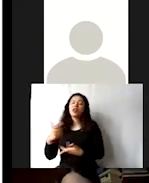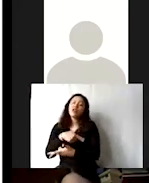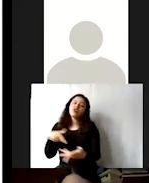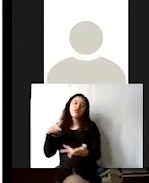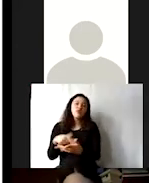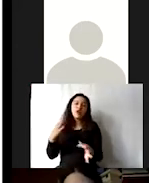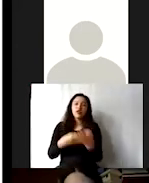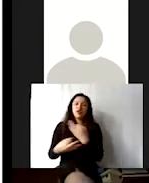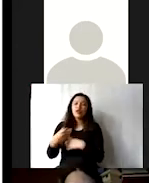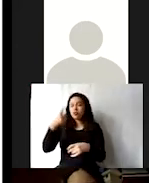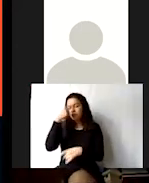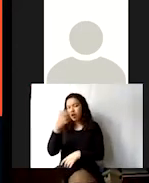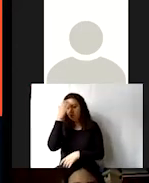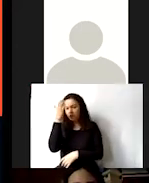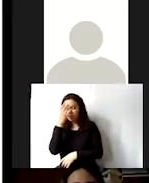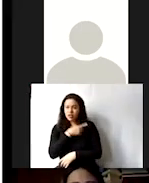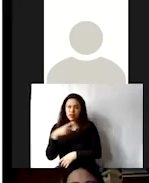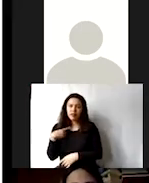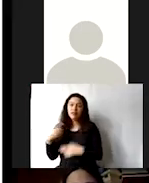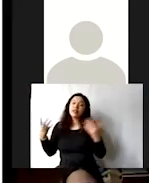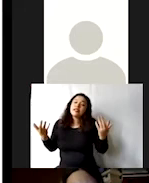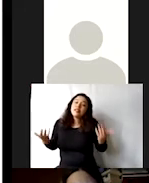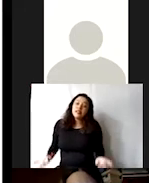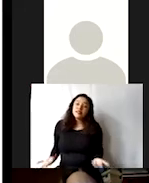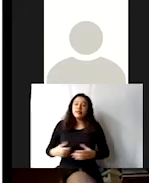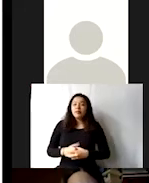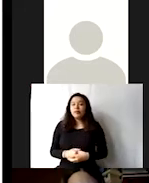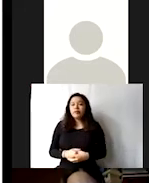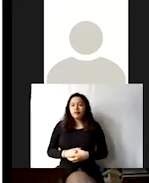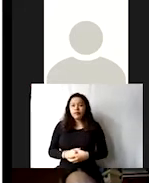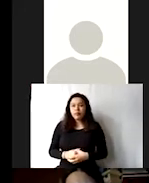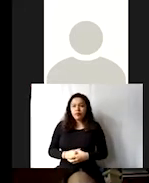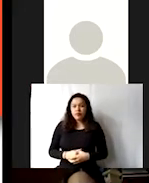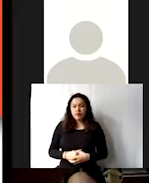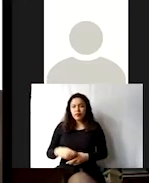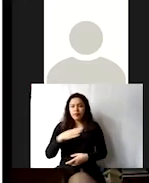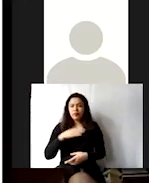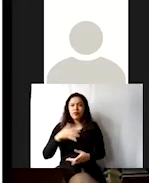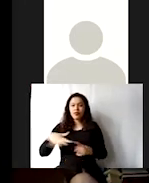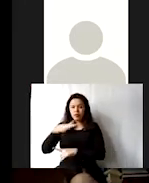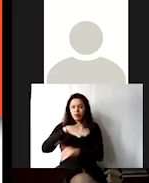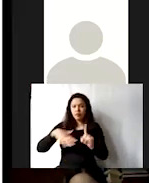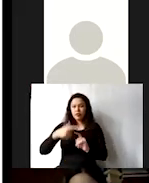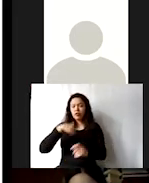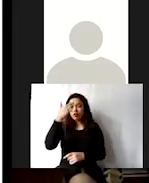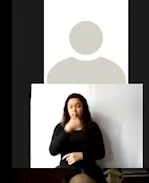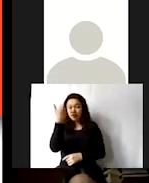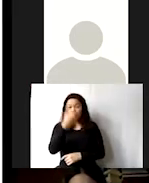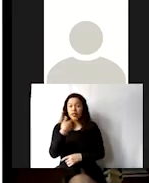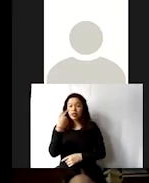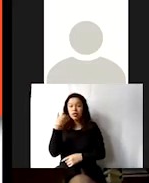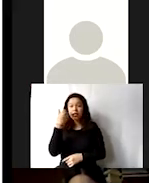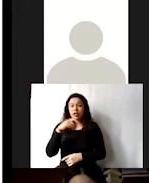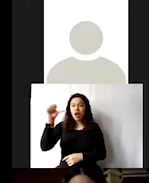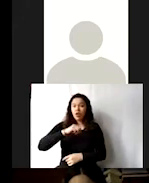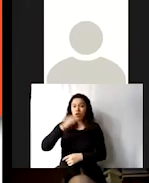los conozcamos. Y pues bueno, estos son los aspectos que sí quería revisar con ustedes el día de